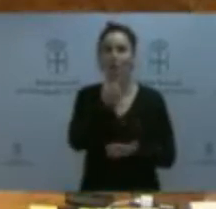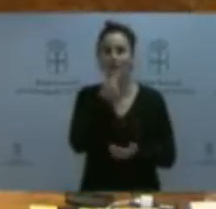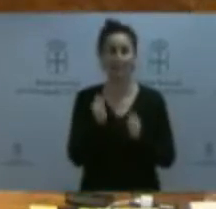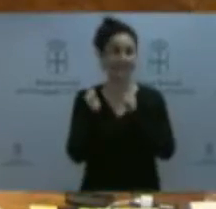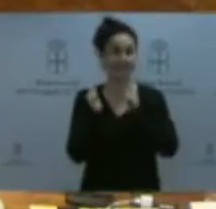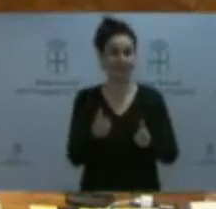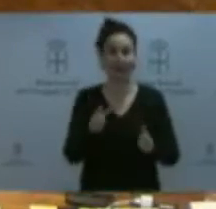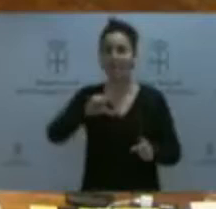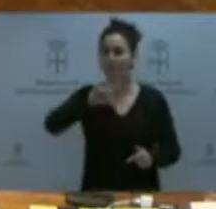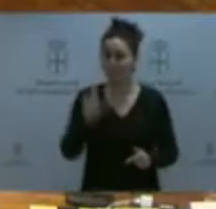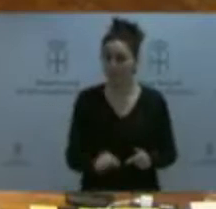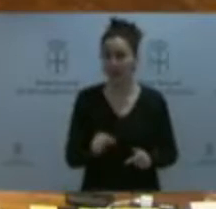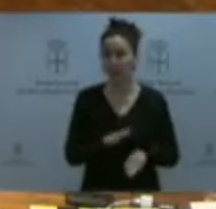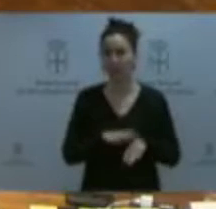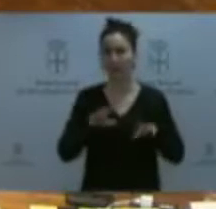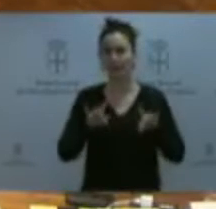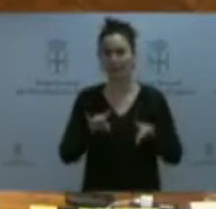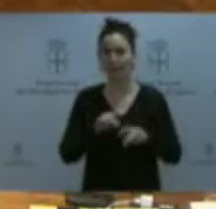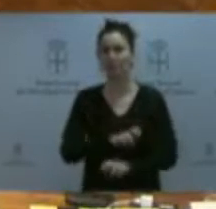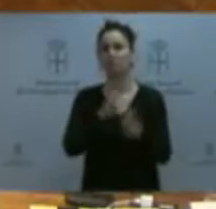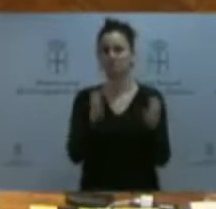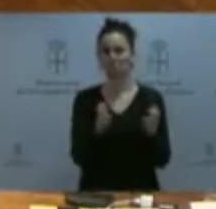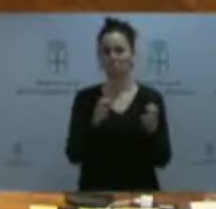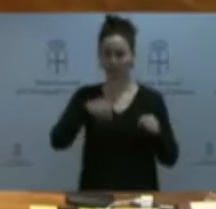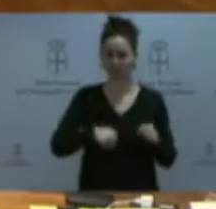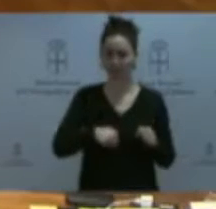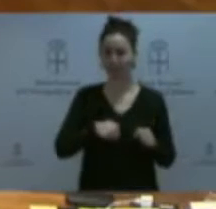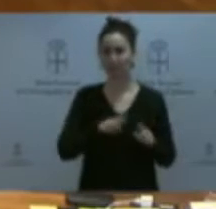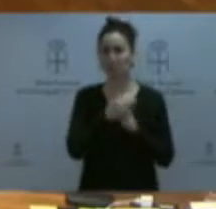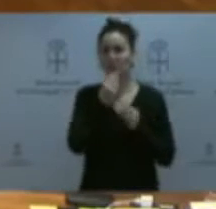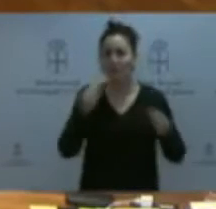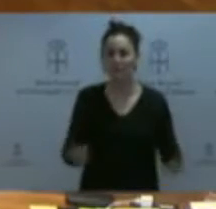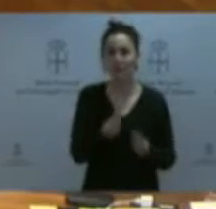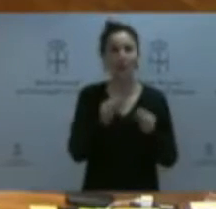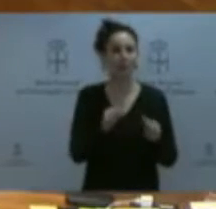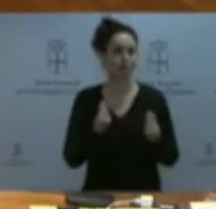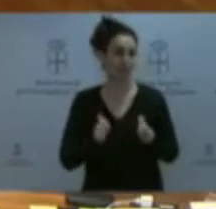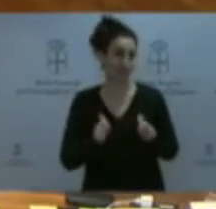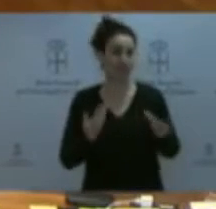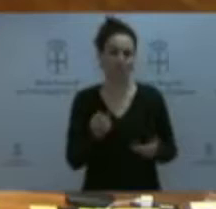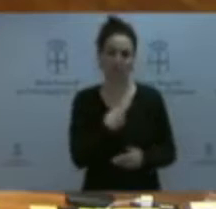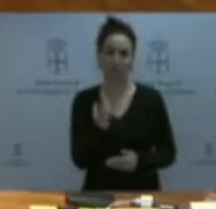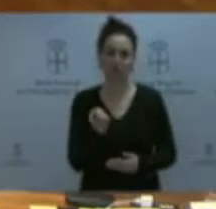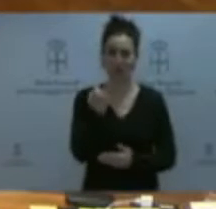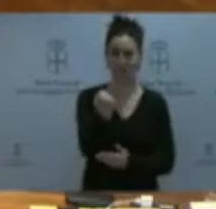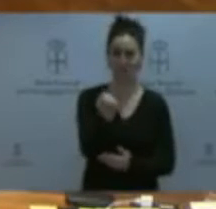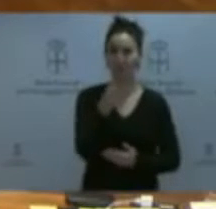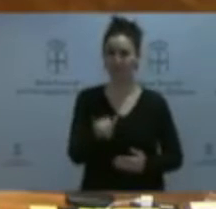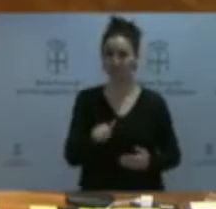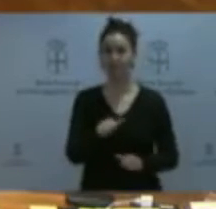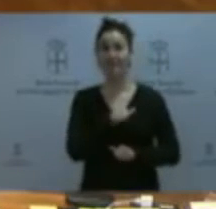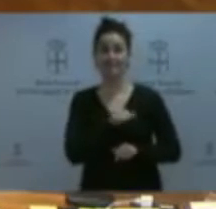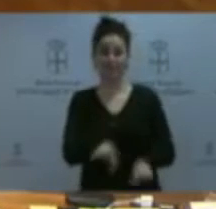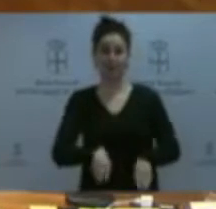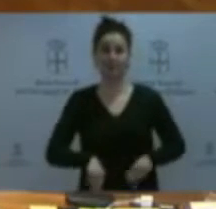y que no lo siga pasando mal, pues vamos a apoyarlo. Espero que acepten la enmienda, porque la enmienda